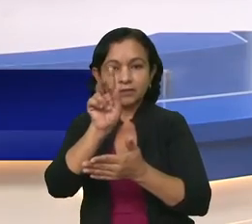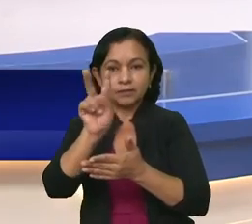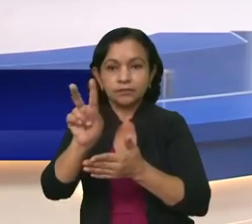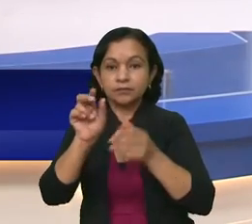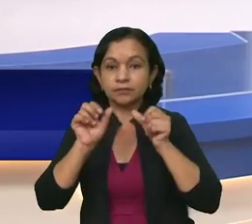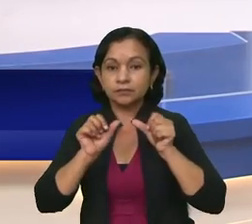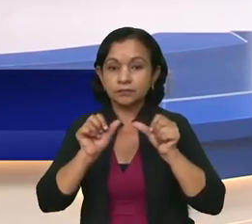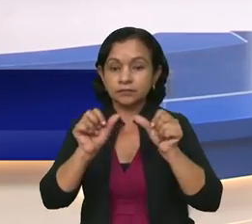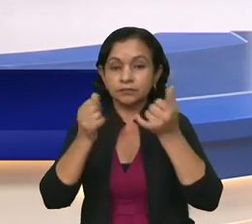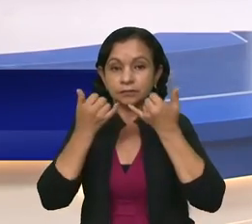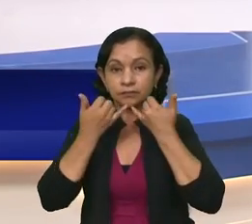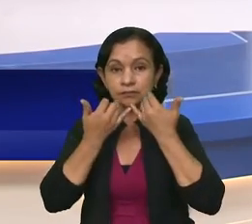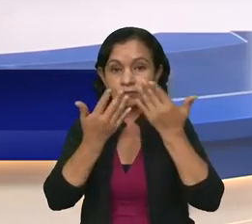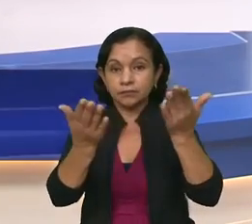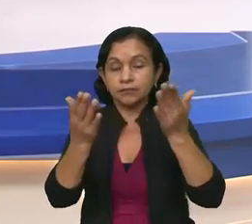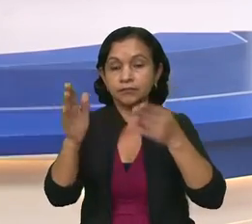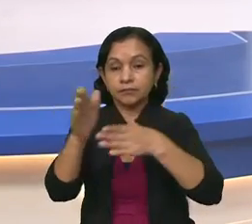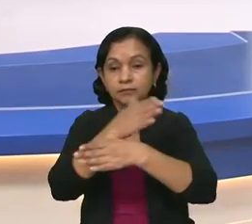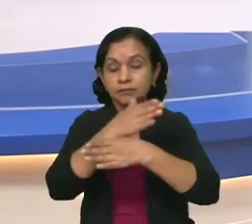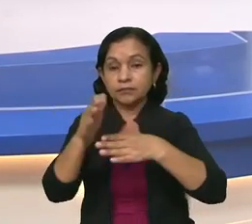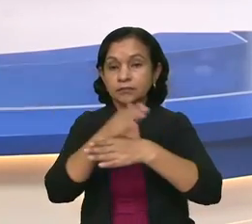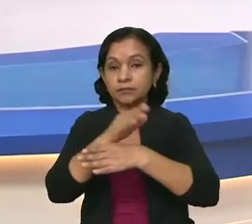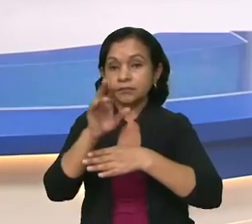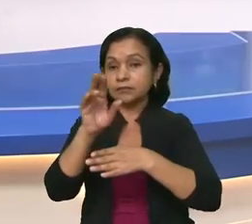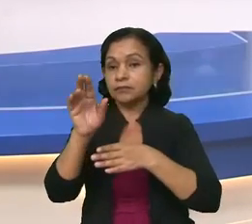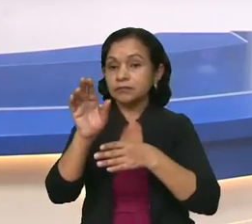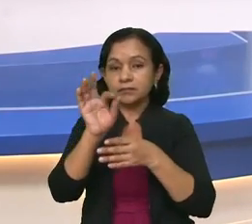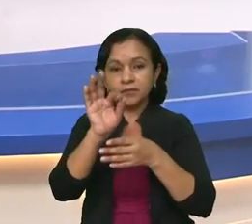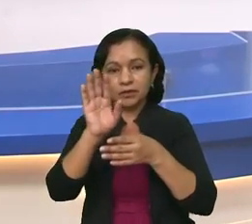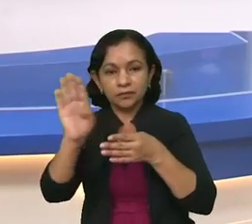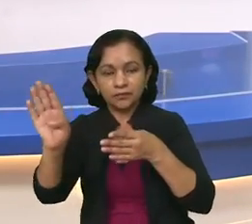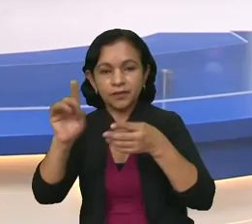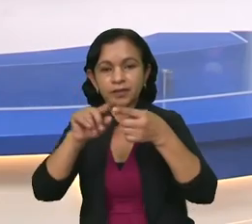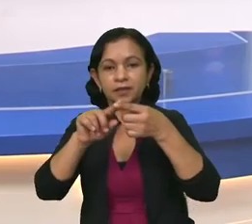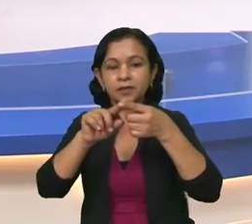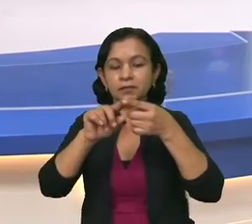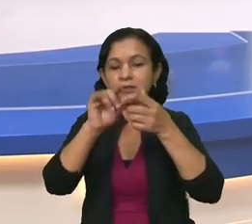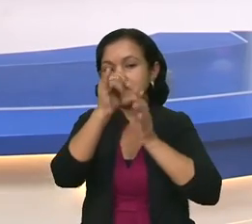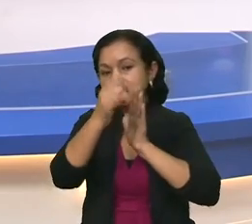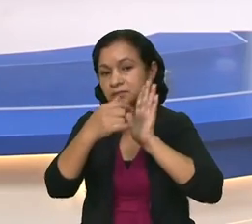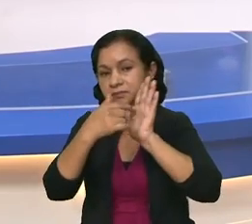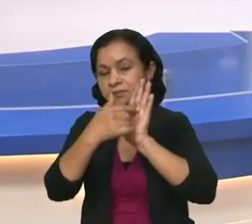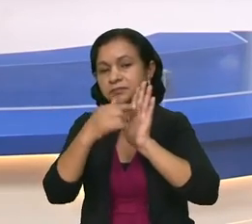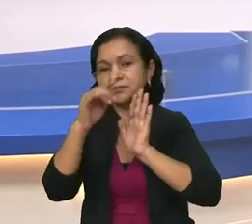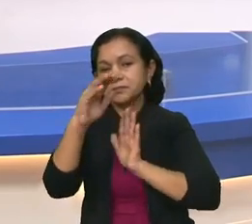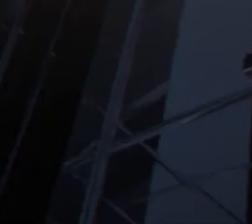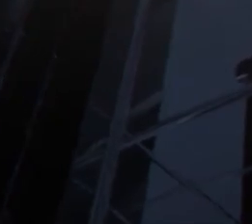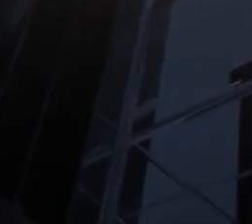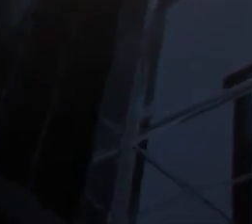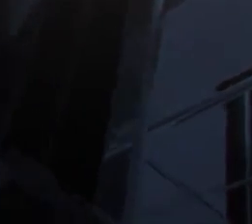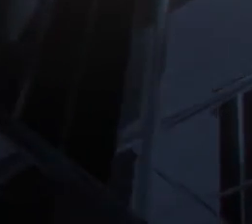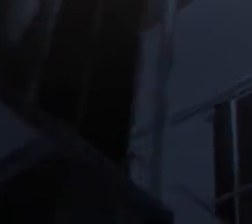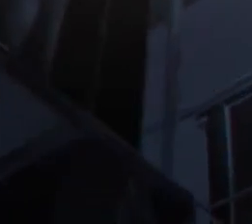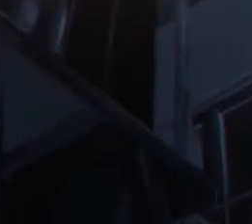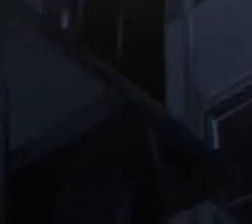continuar informándose a través de nuestras redes sociales y a través de la programación de Canal 98.